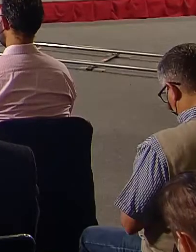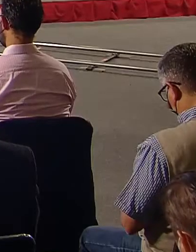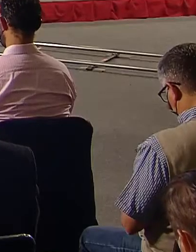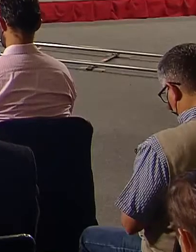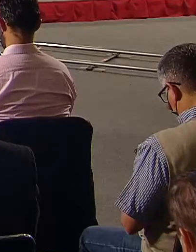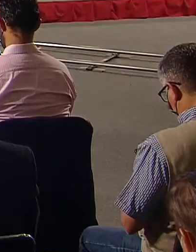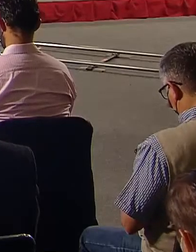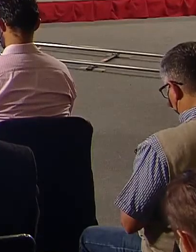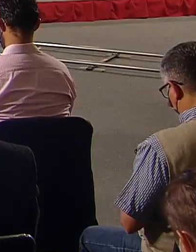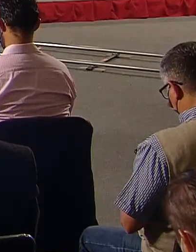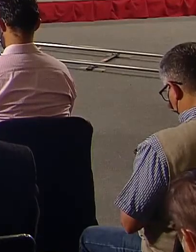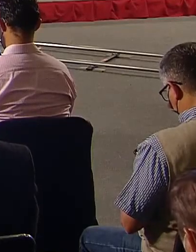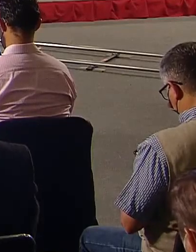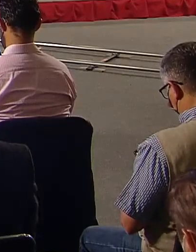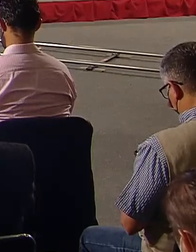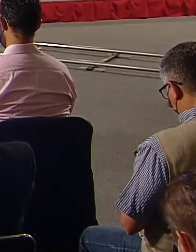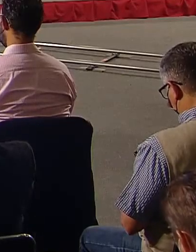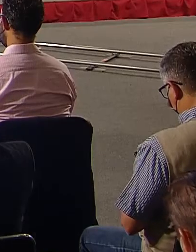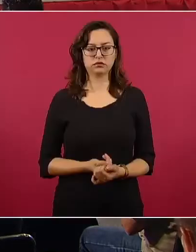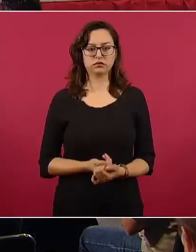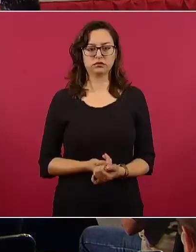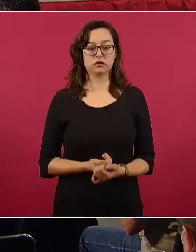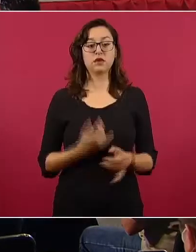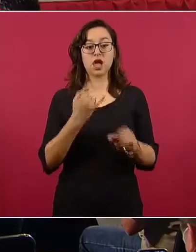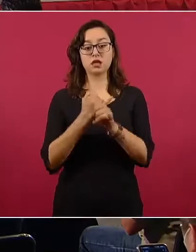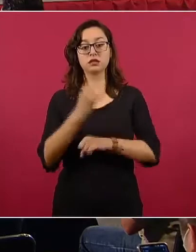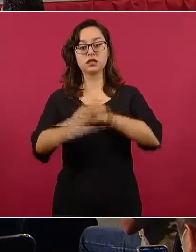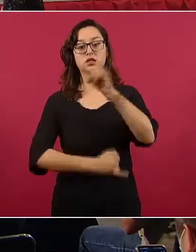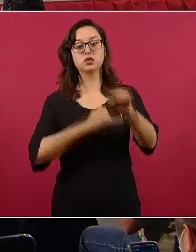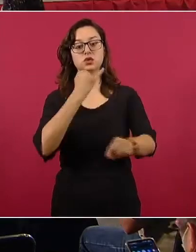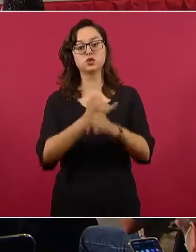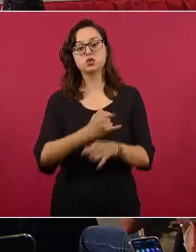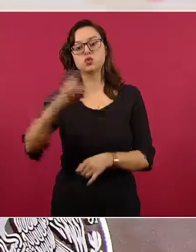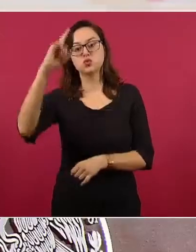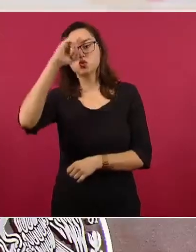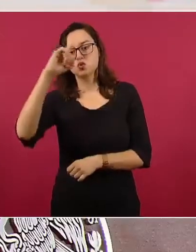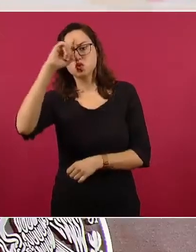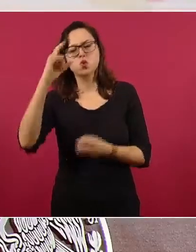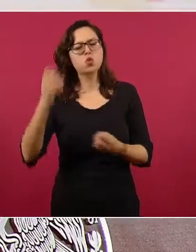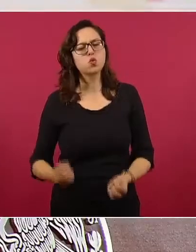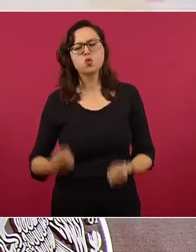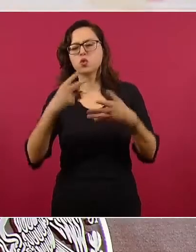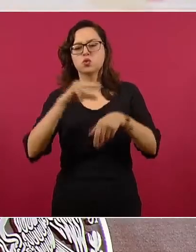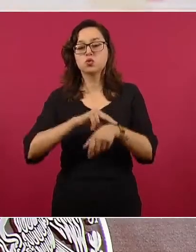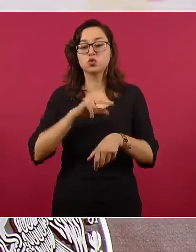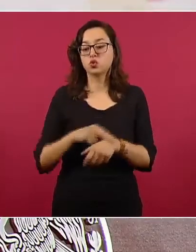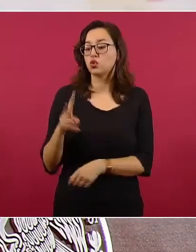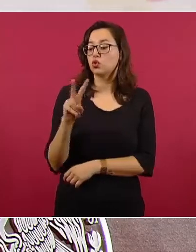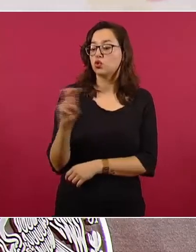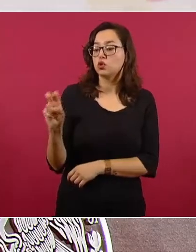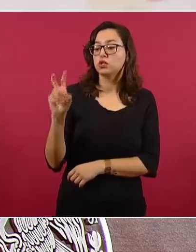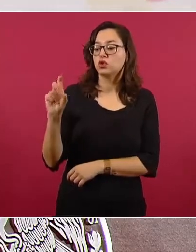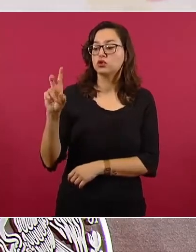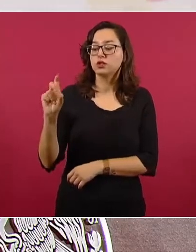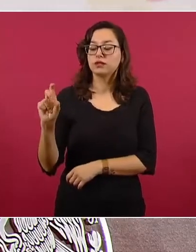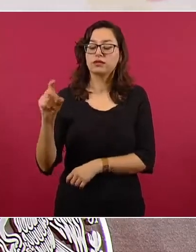como ustedes pueden ver, las recomendaciones internacionales en ese cuadro del centro es de 230 médicos por cada